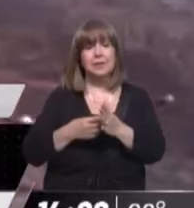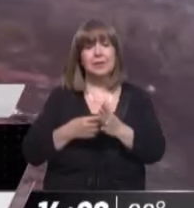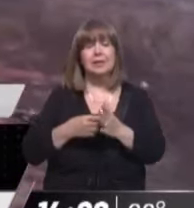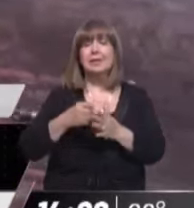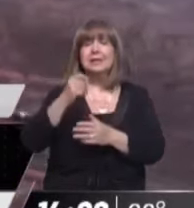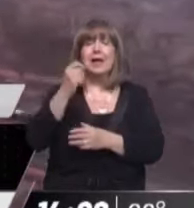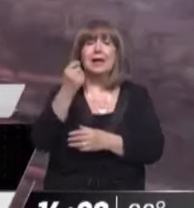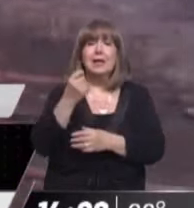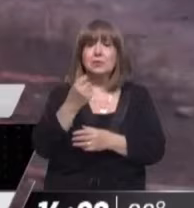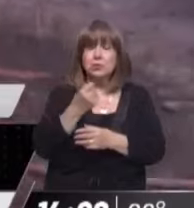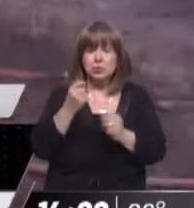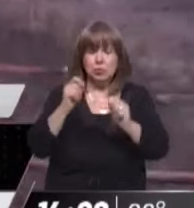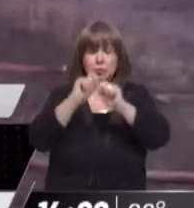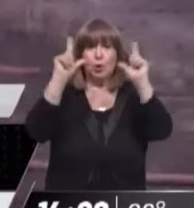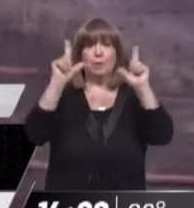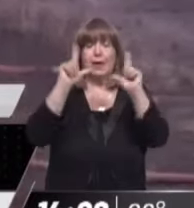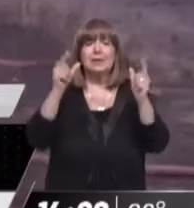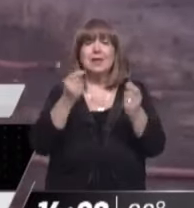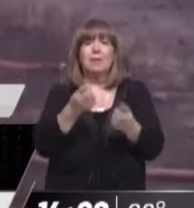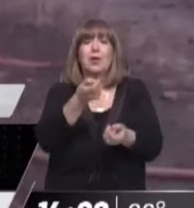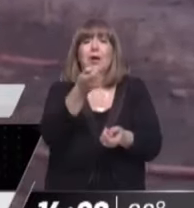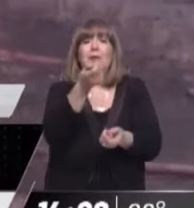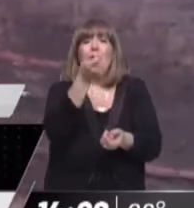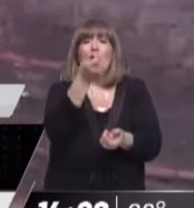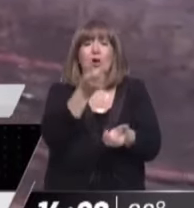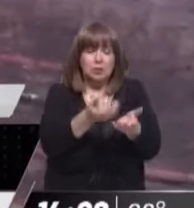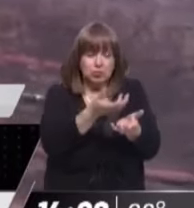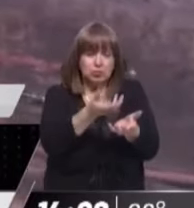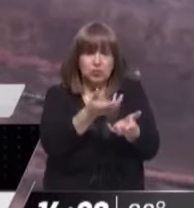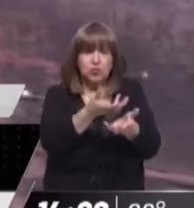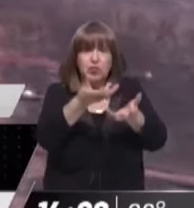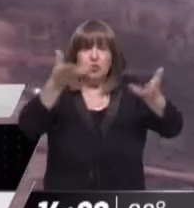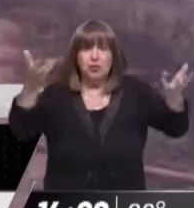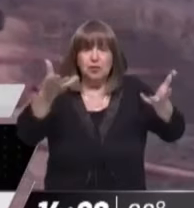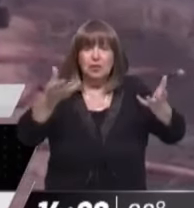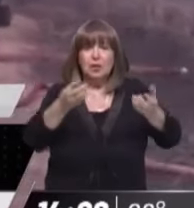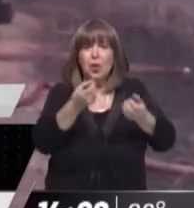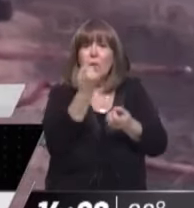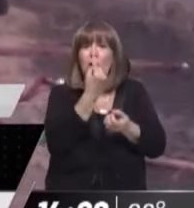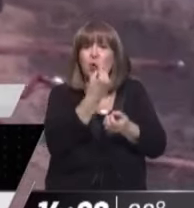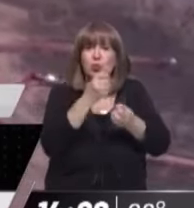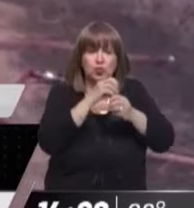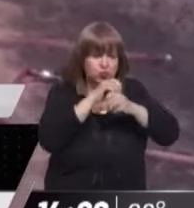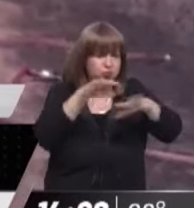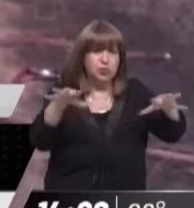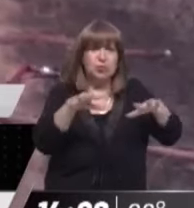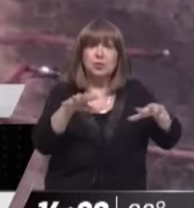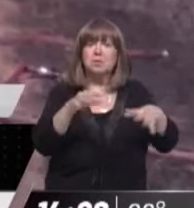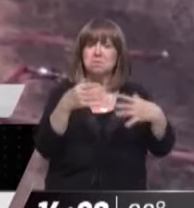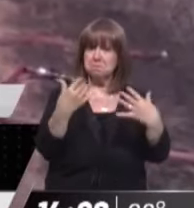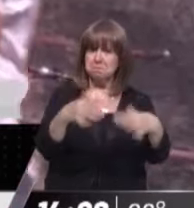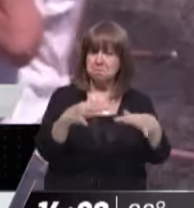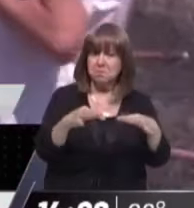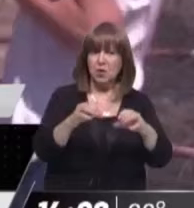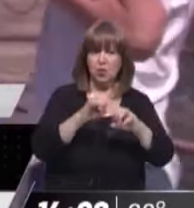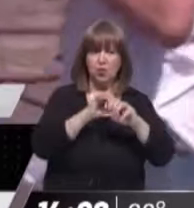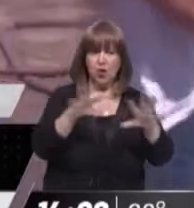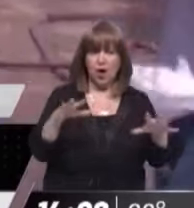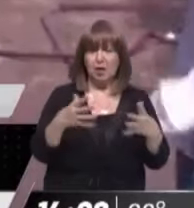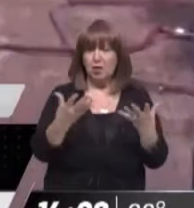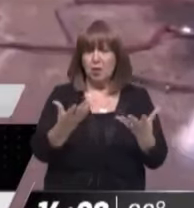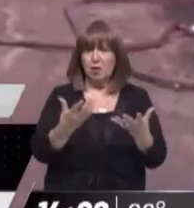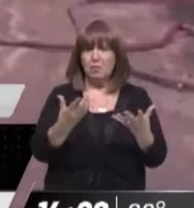cuestión de segundos, sí, se extienden de una manera increíble. Ha pedido refuerzos acá a la Municipalidad de Las Heras para que llegue con más agua, porque